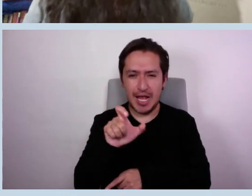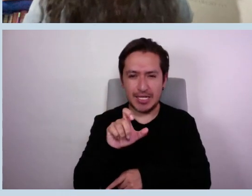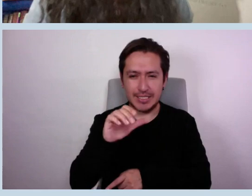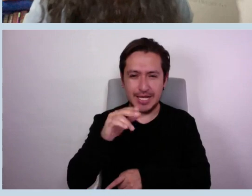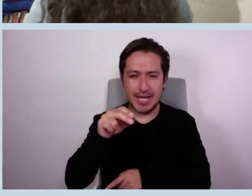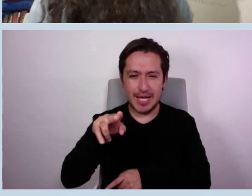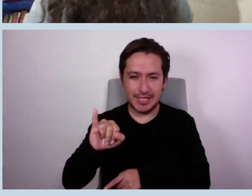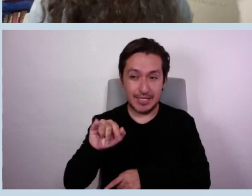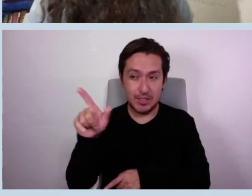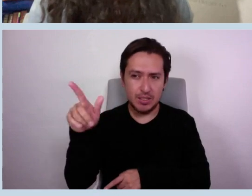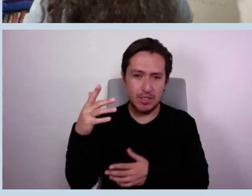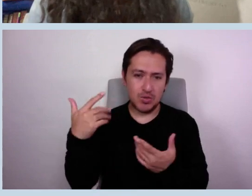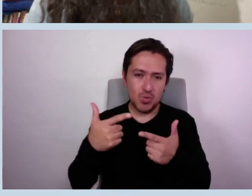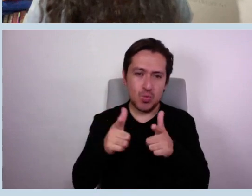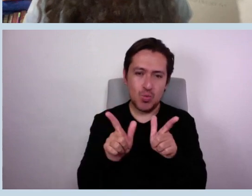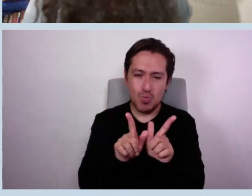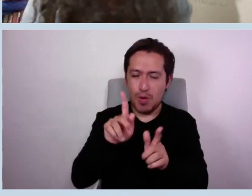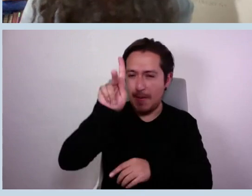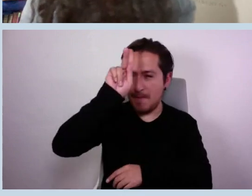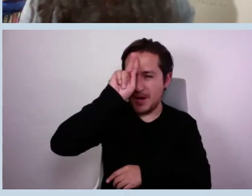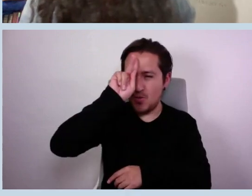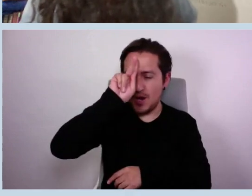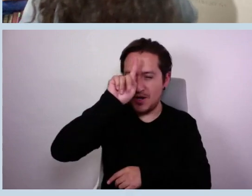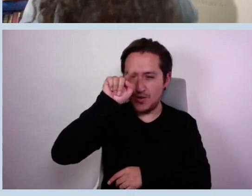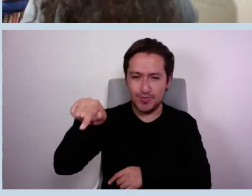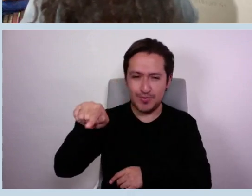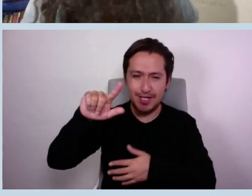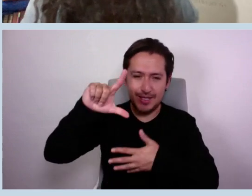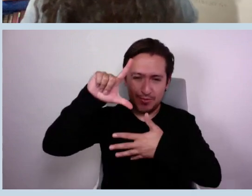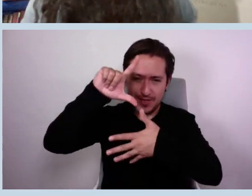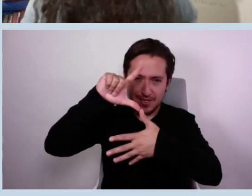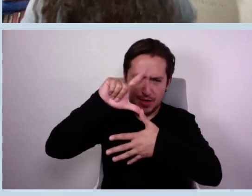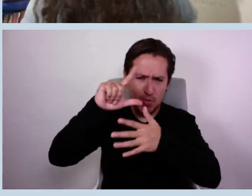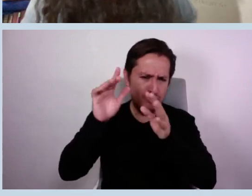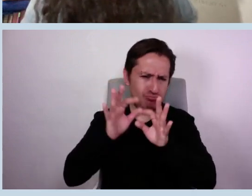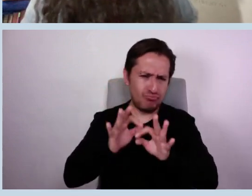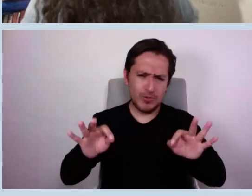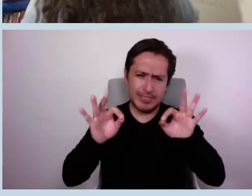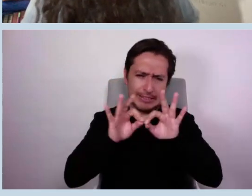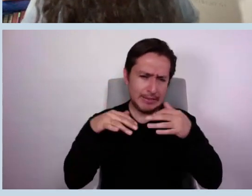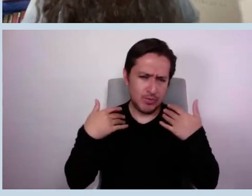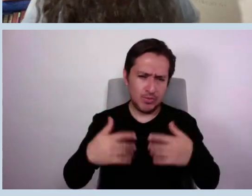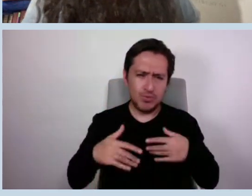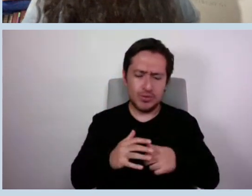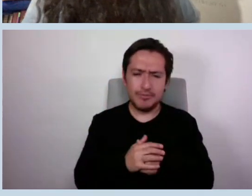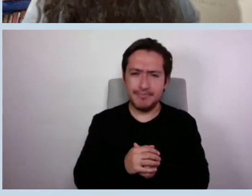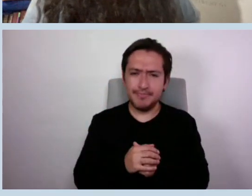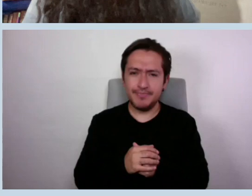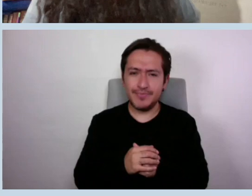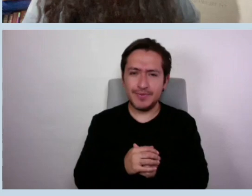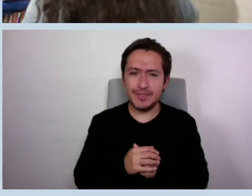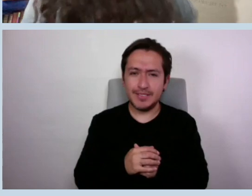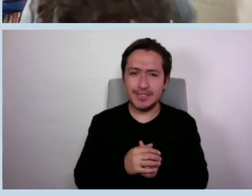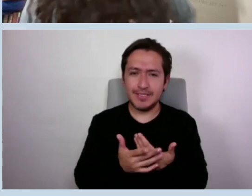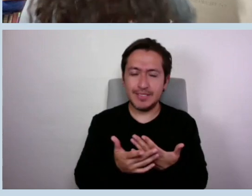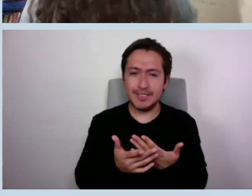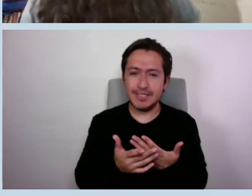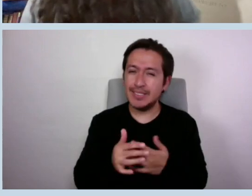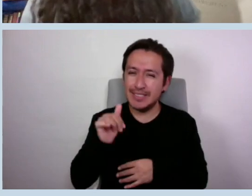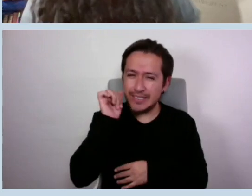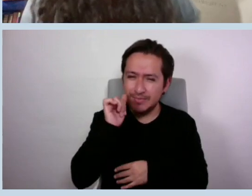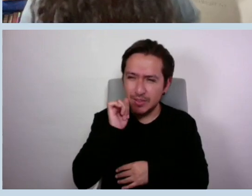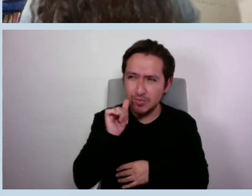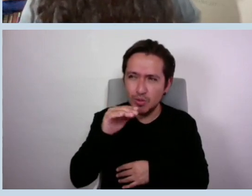del teatro este latinoamericano y si no sí siempre ha estado esa pulsión de que no sea un teatro